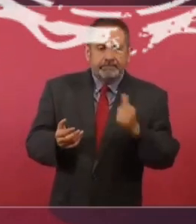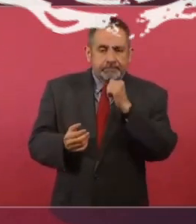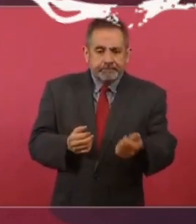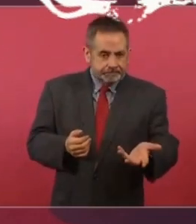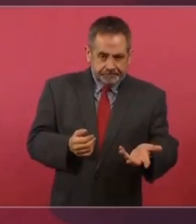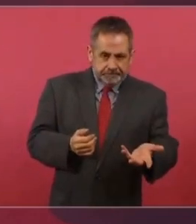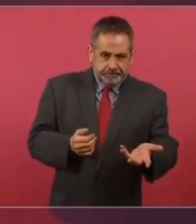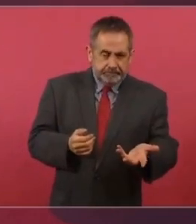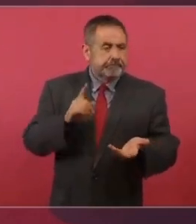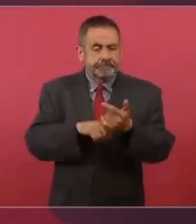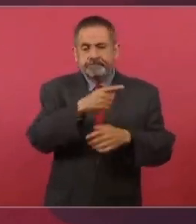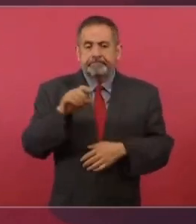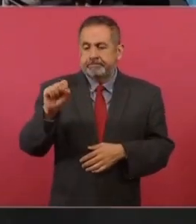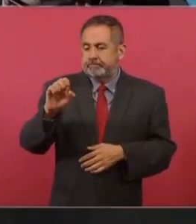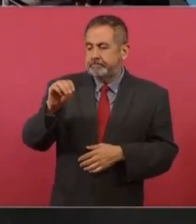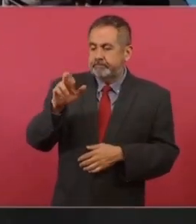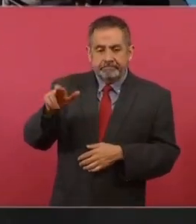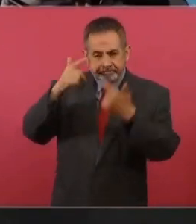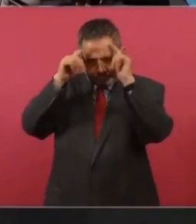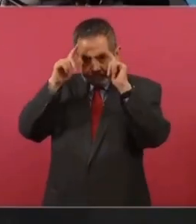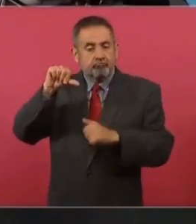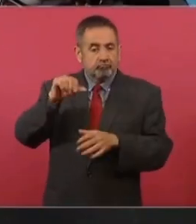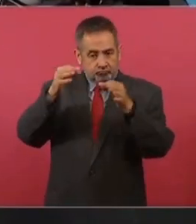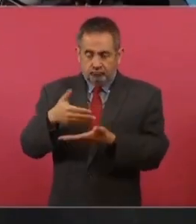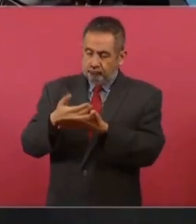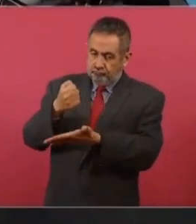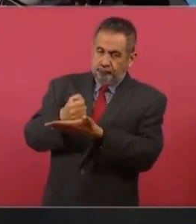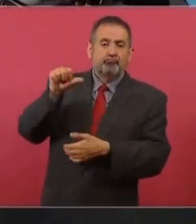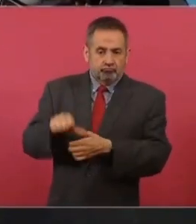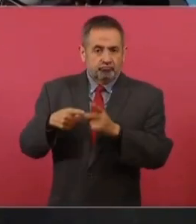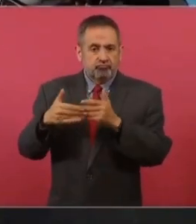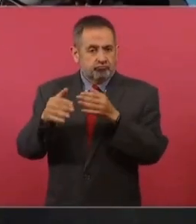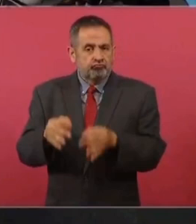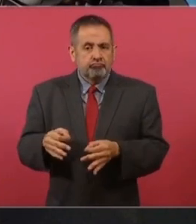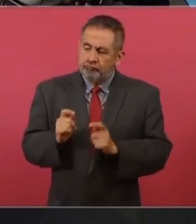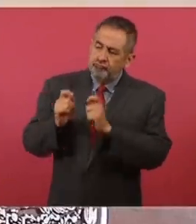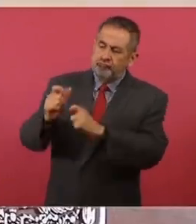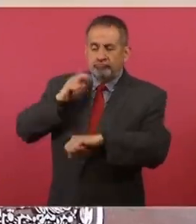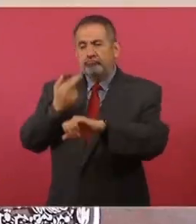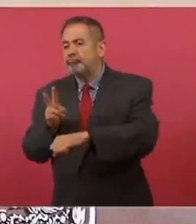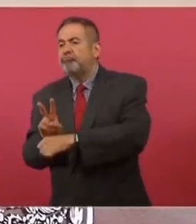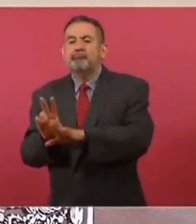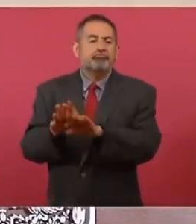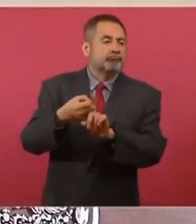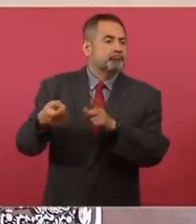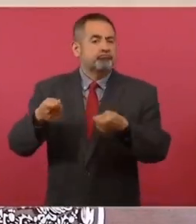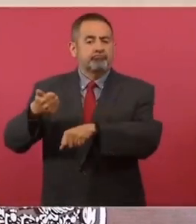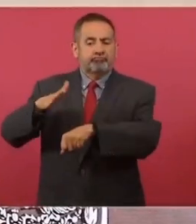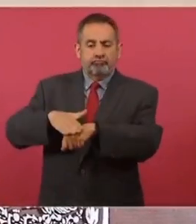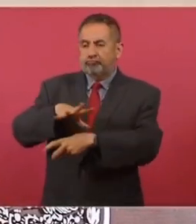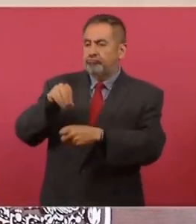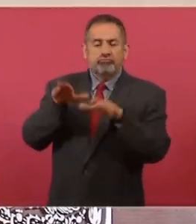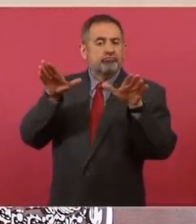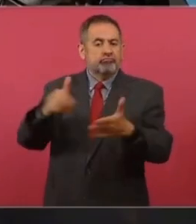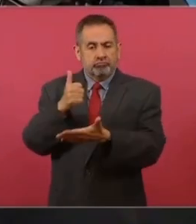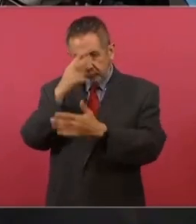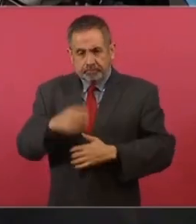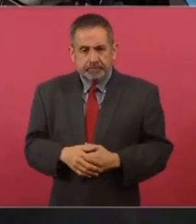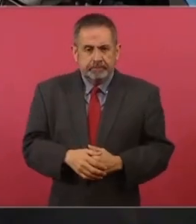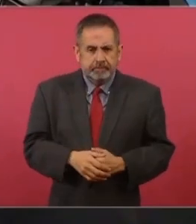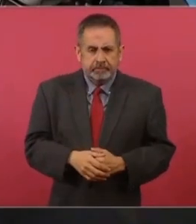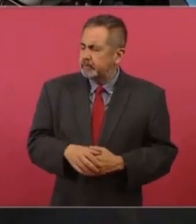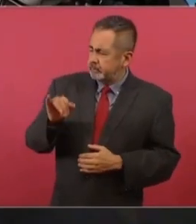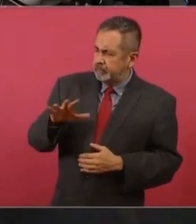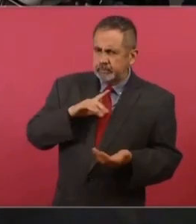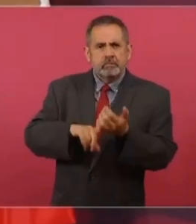Entonces, sí, la Secretaría de Marina es la que formalmente se va a hacer cargo del aeropuerto de la ciudad. Sí,